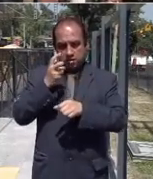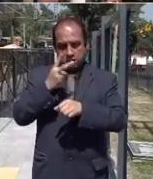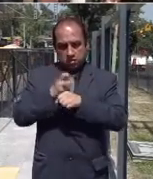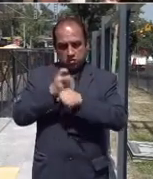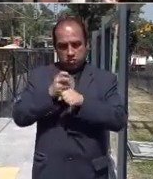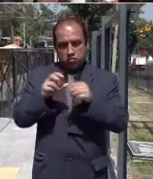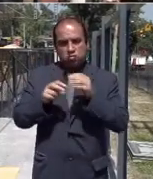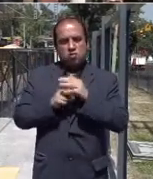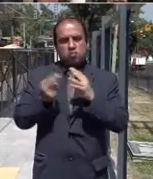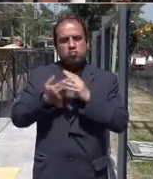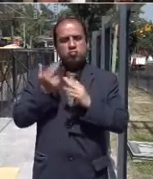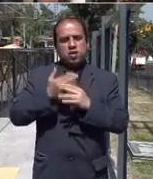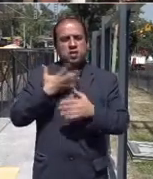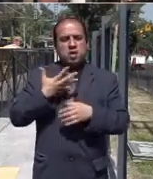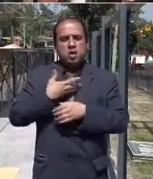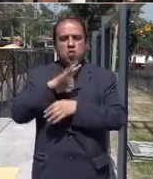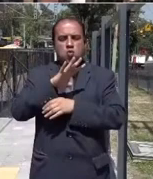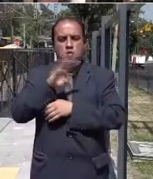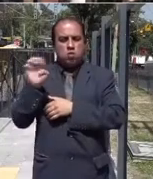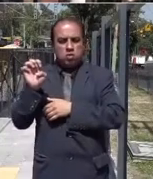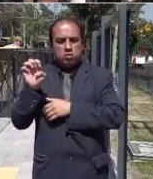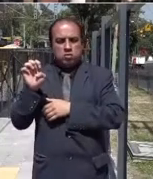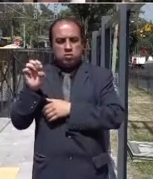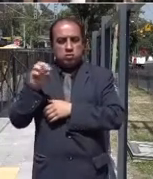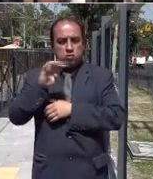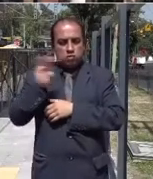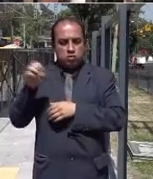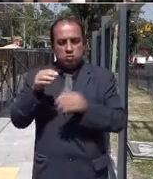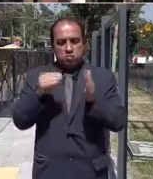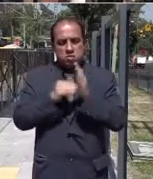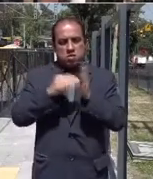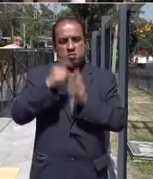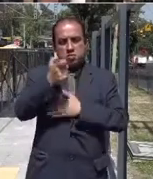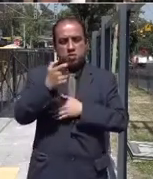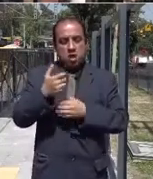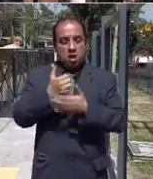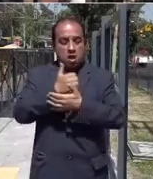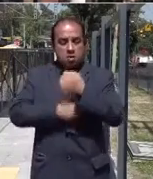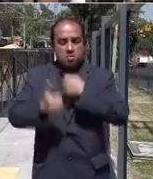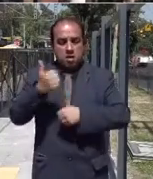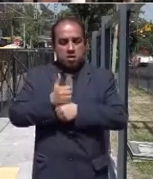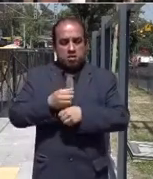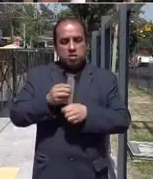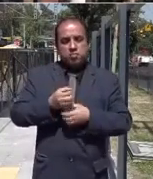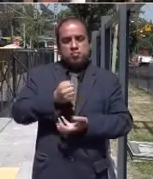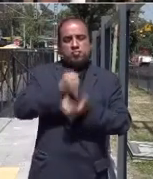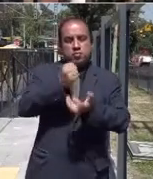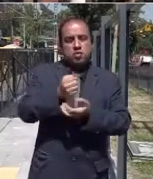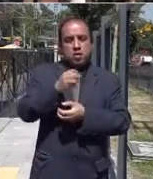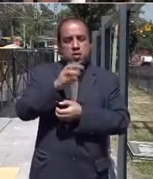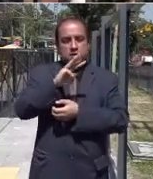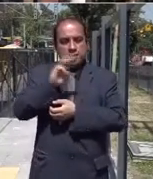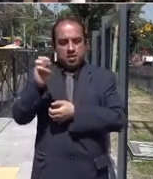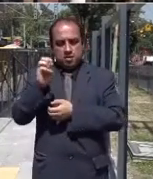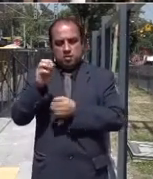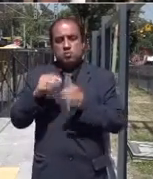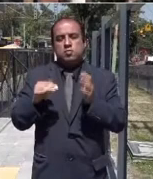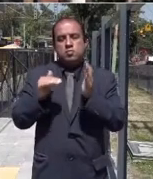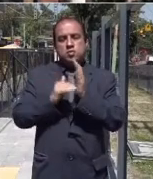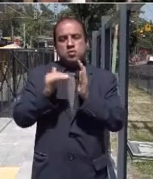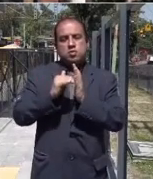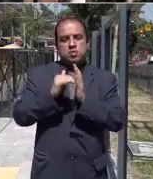de pesos. El año pasado se invirtieron 300 millones de pesos en el otro tramo. El otro tramo es más corto,